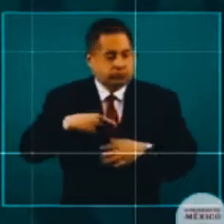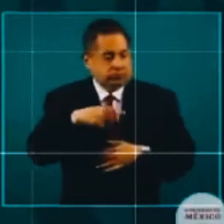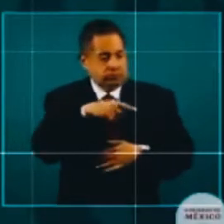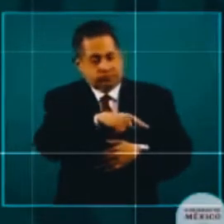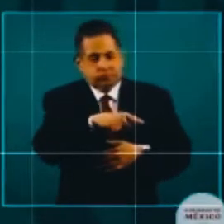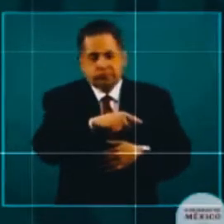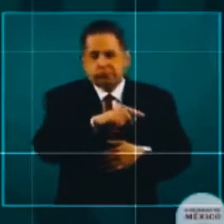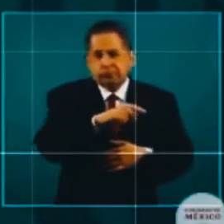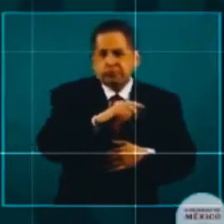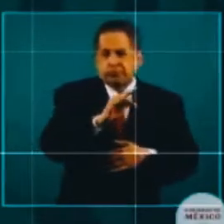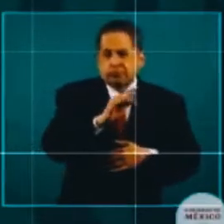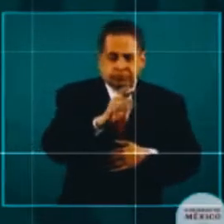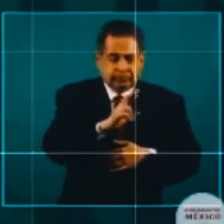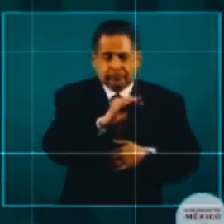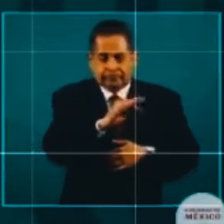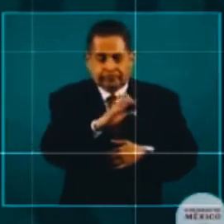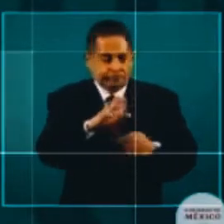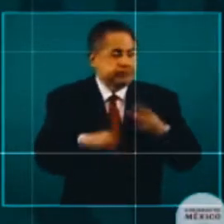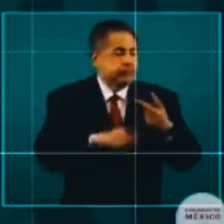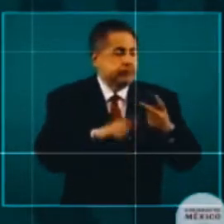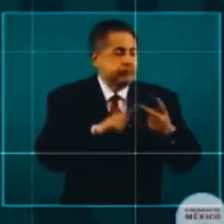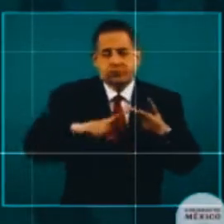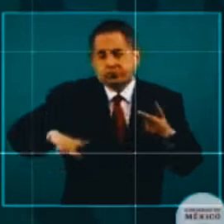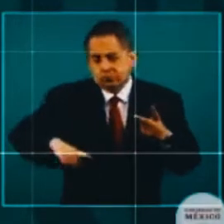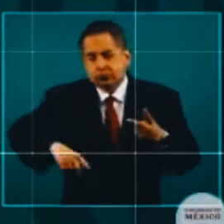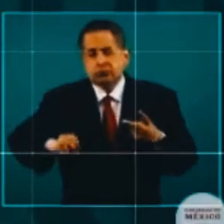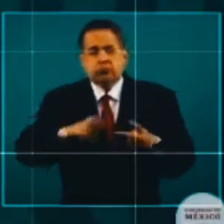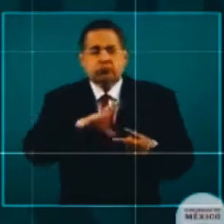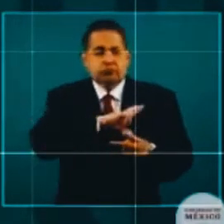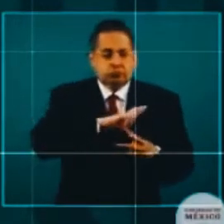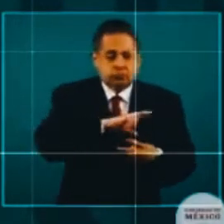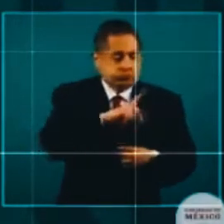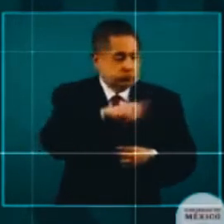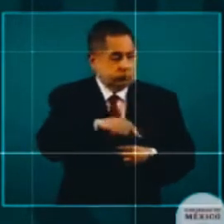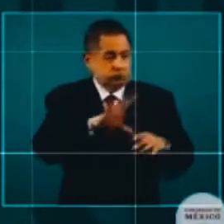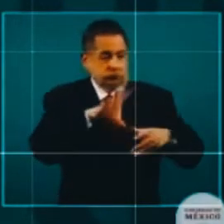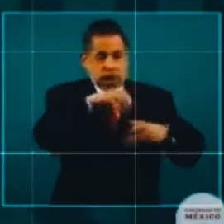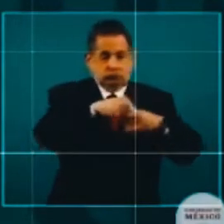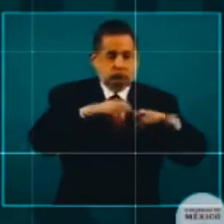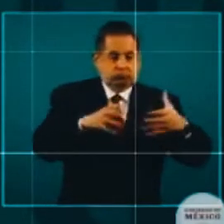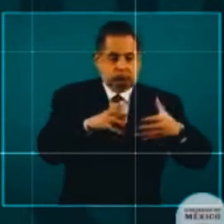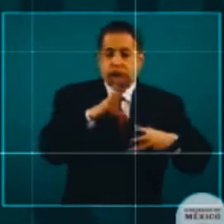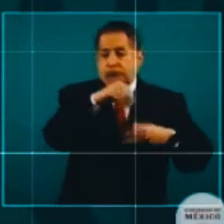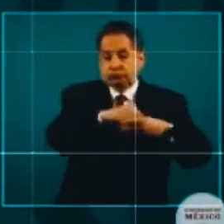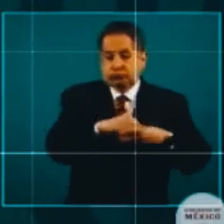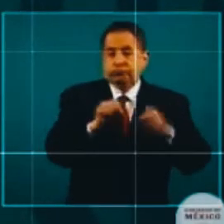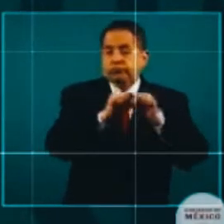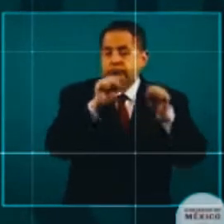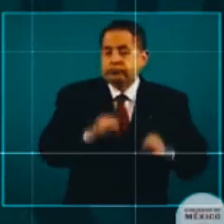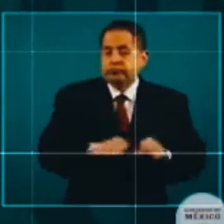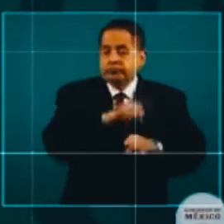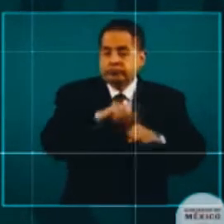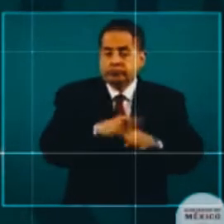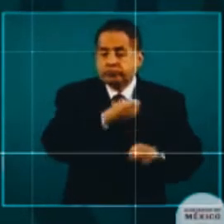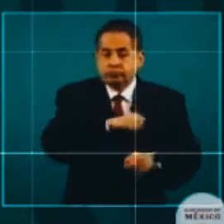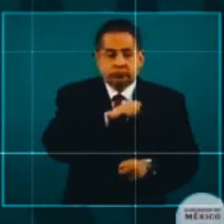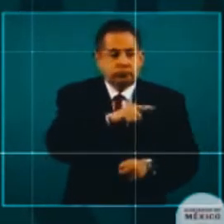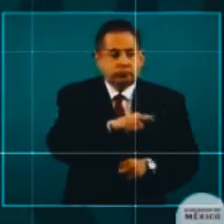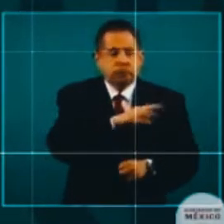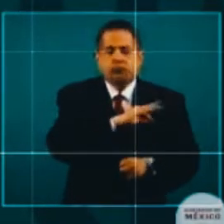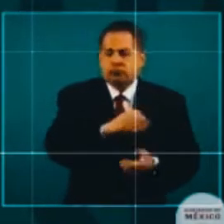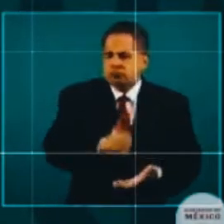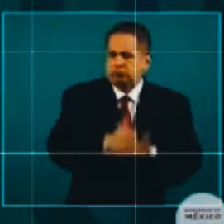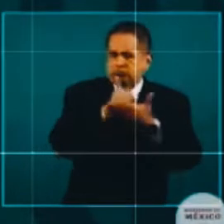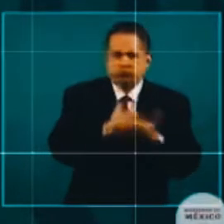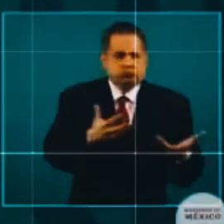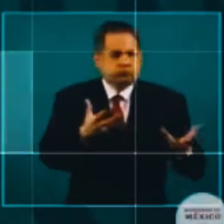morales, tanto del sector social como del sector privado, que integran el Sistema Nacional de Salud, puedan coadyuvar a